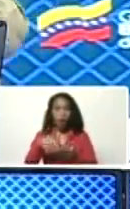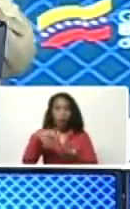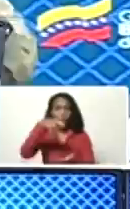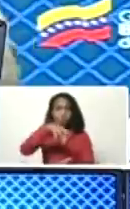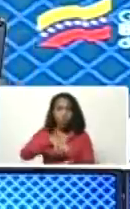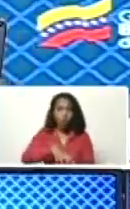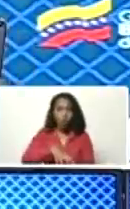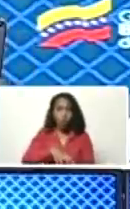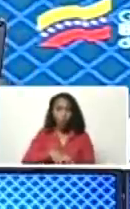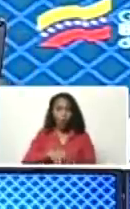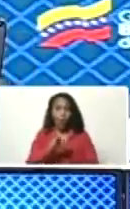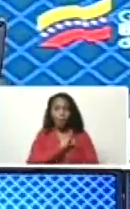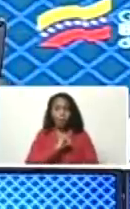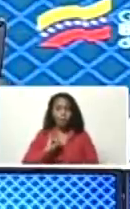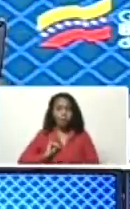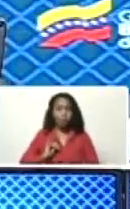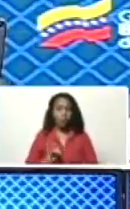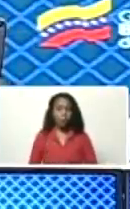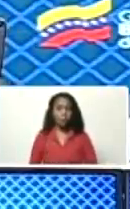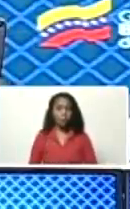regionales, particulares,